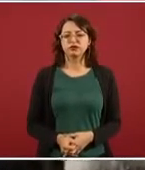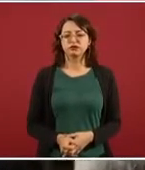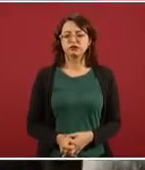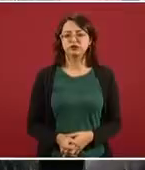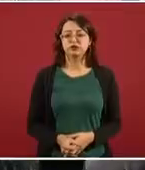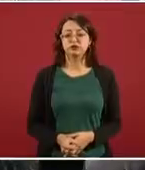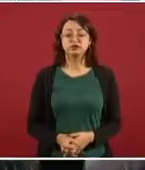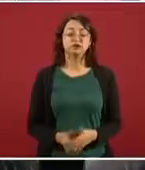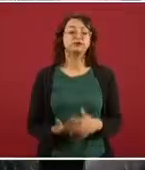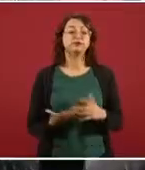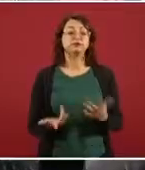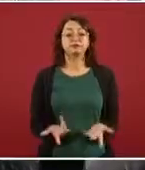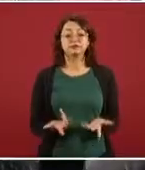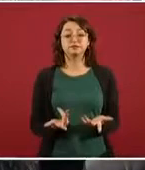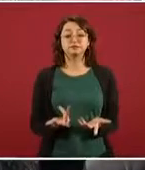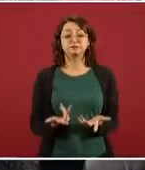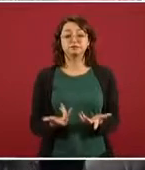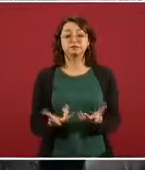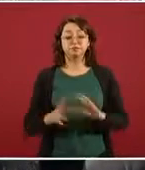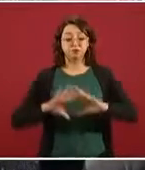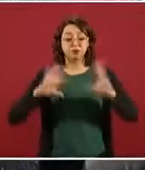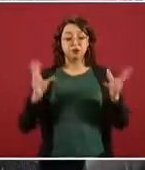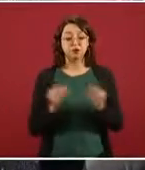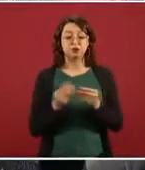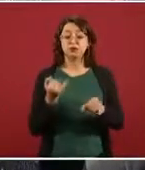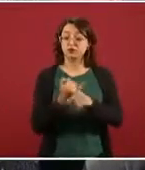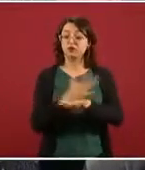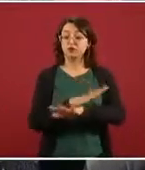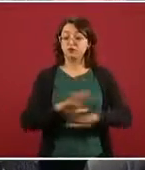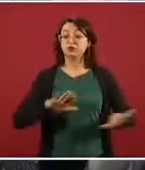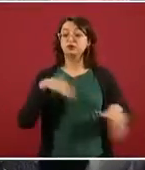Entonces, todo esto lo vamos a informar,